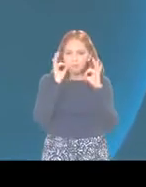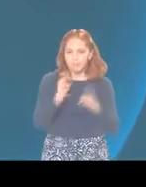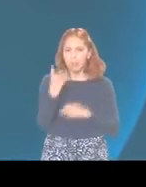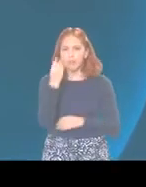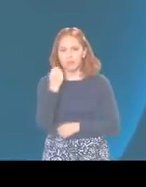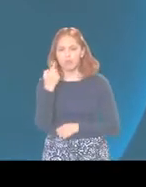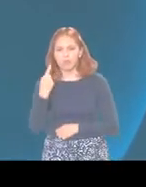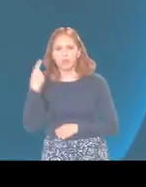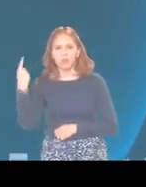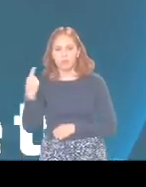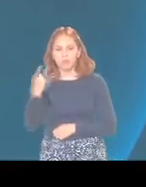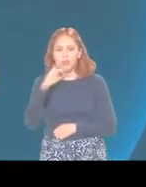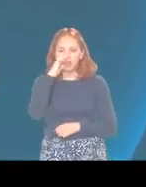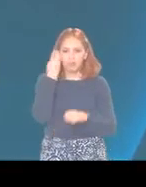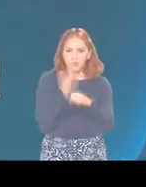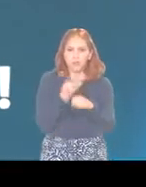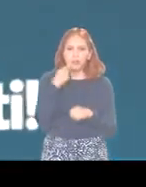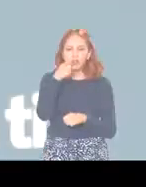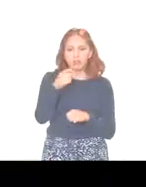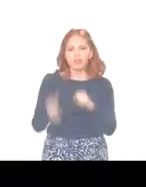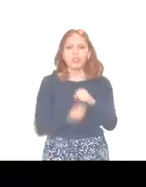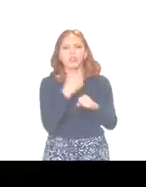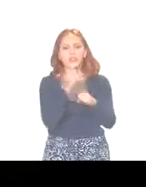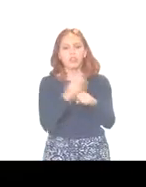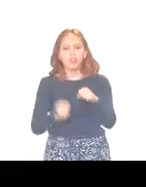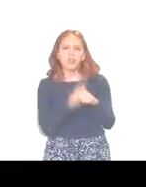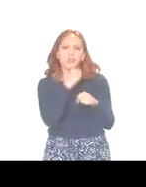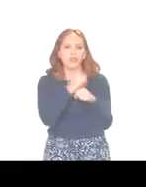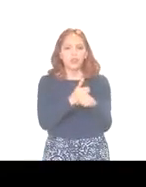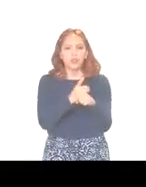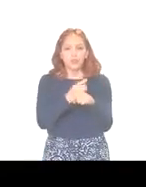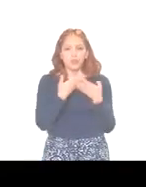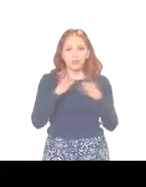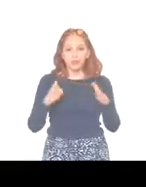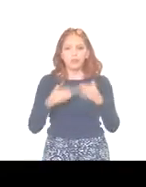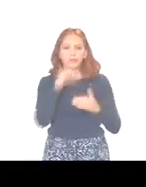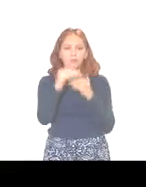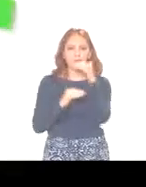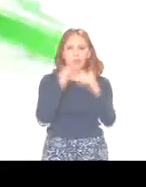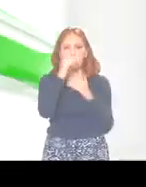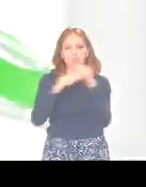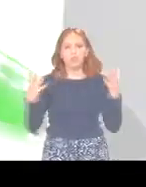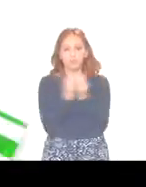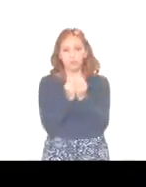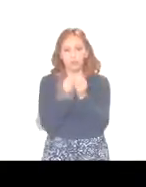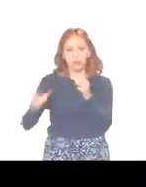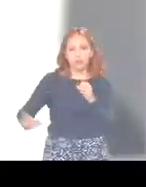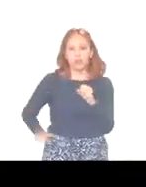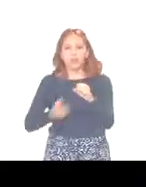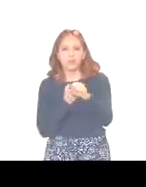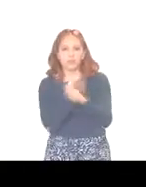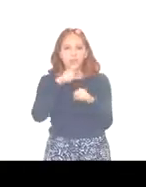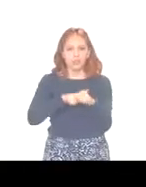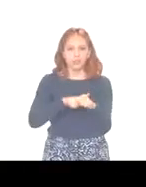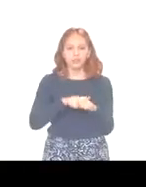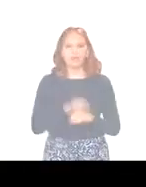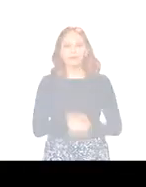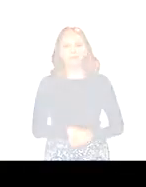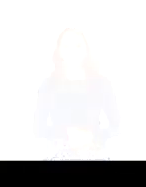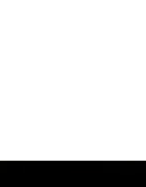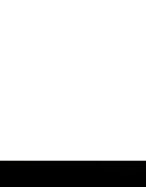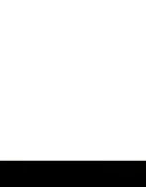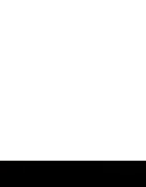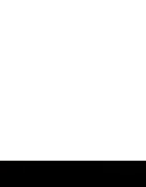del 911 dependerá de ti. Secretaría de Seguridad Pública. Prosperemos juntos. Gobierno